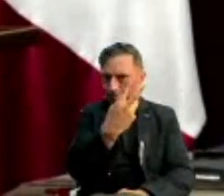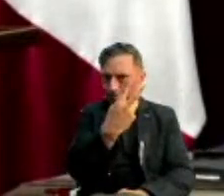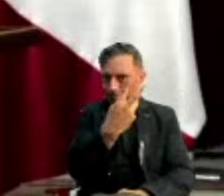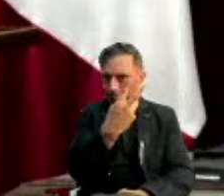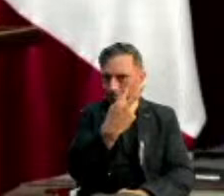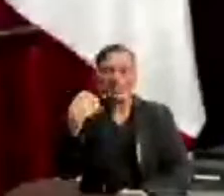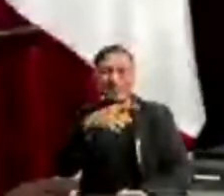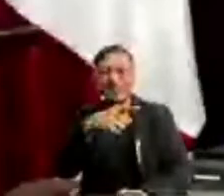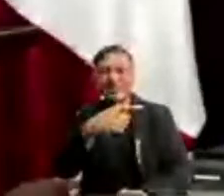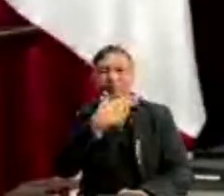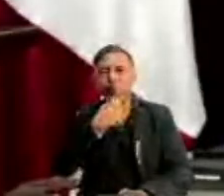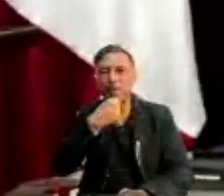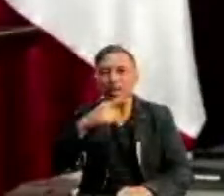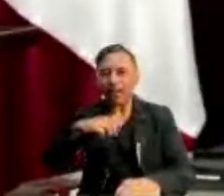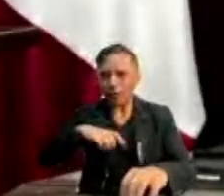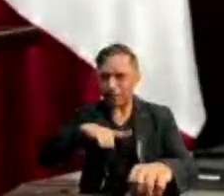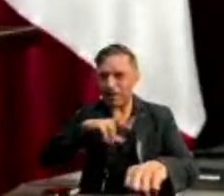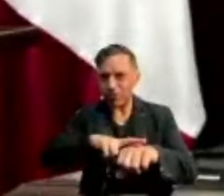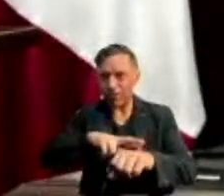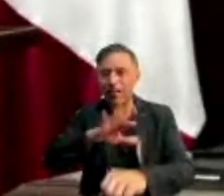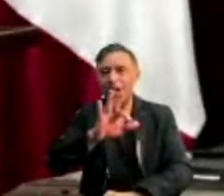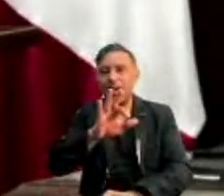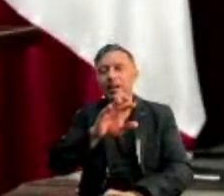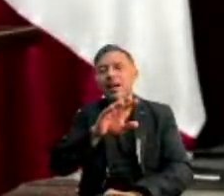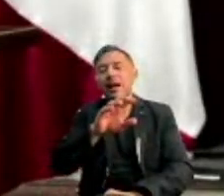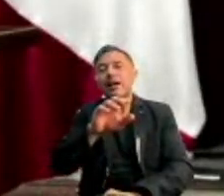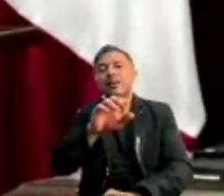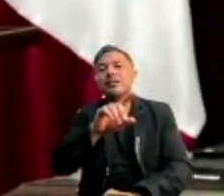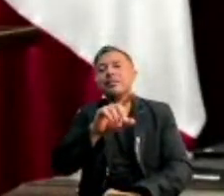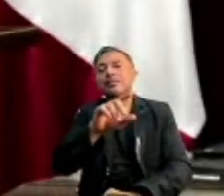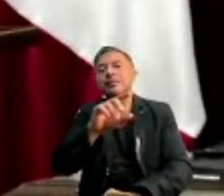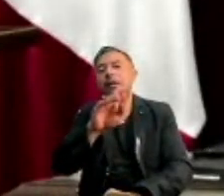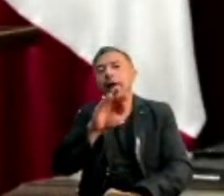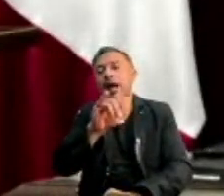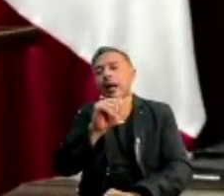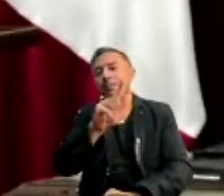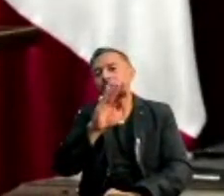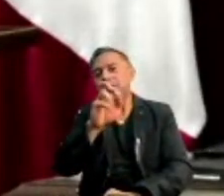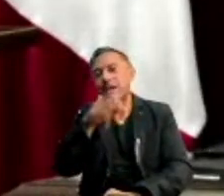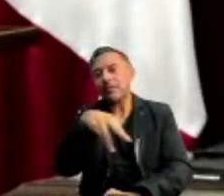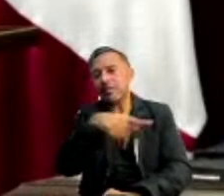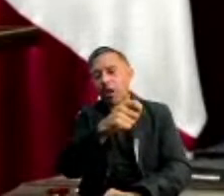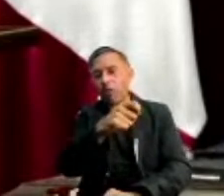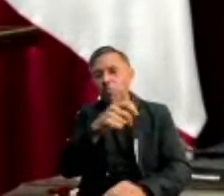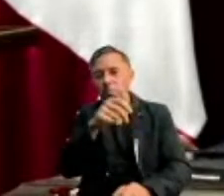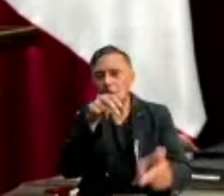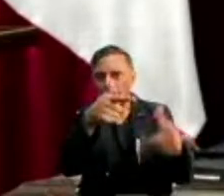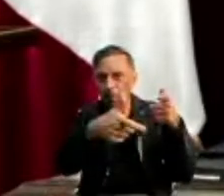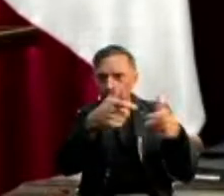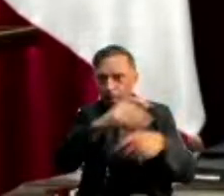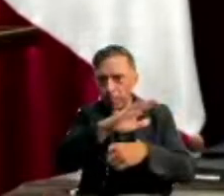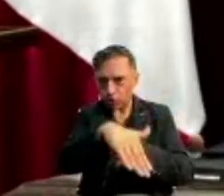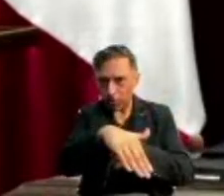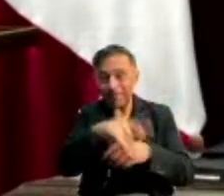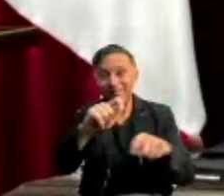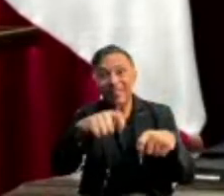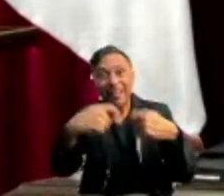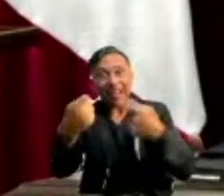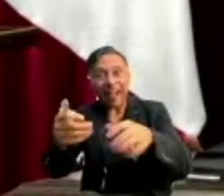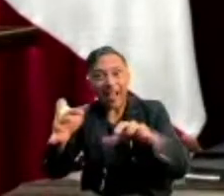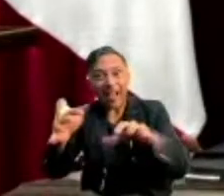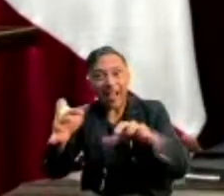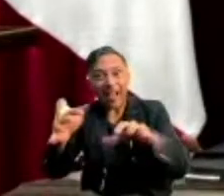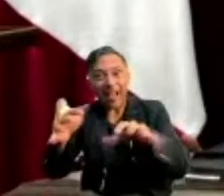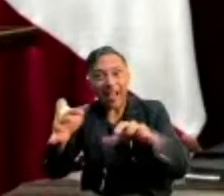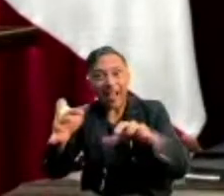Albarrán. La imposición de Fabela Alfaro como gobernador mediante sobornos a presidentes